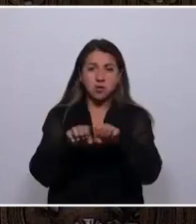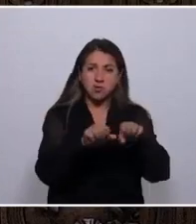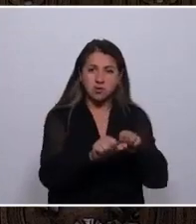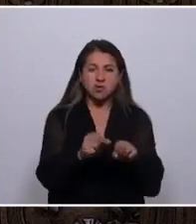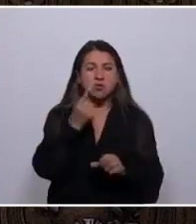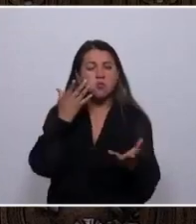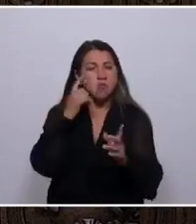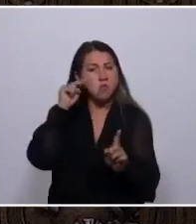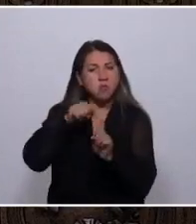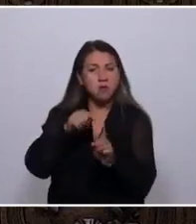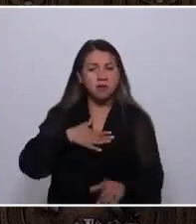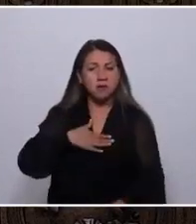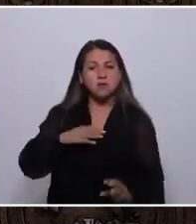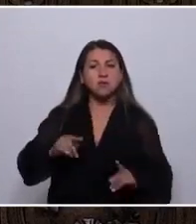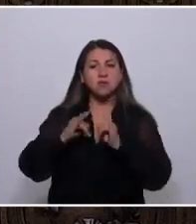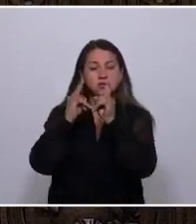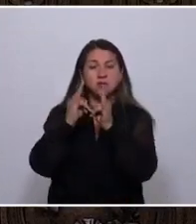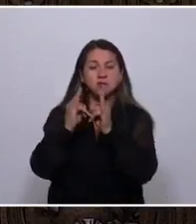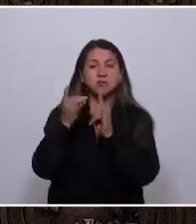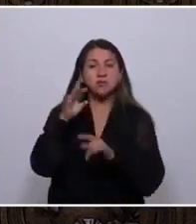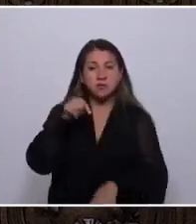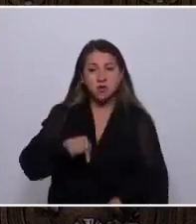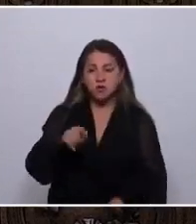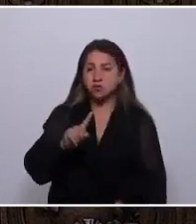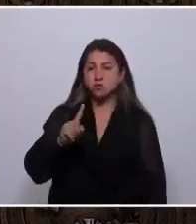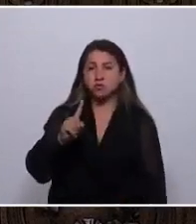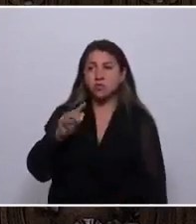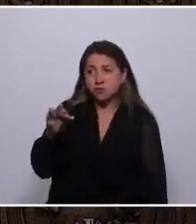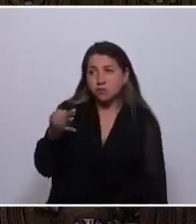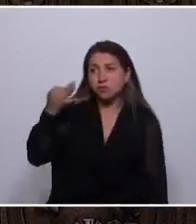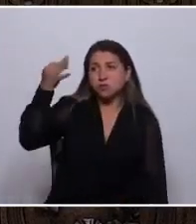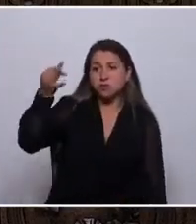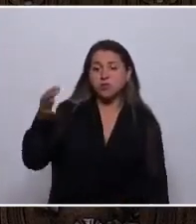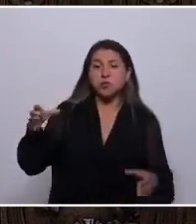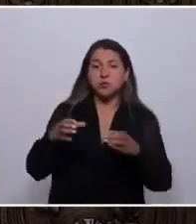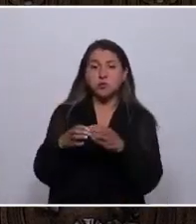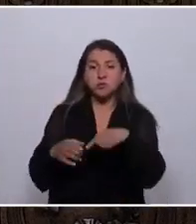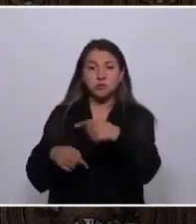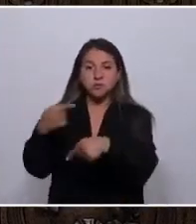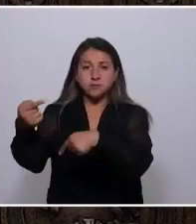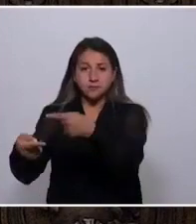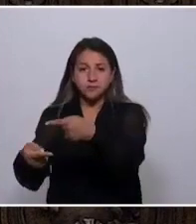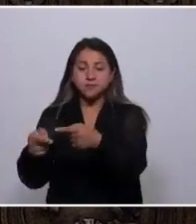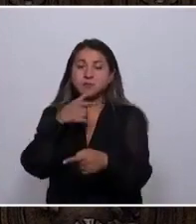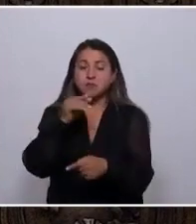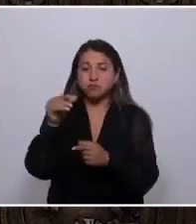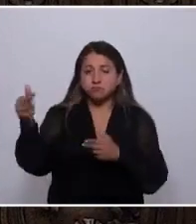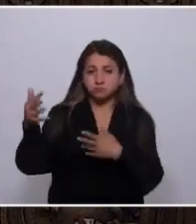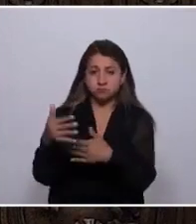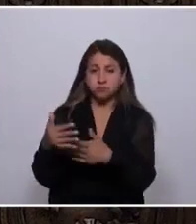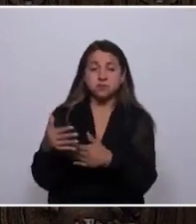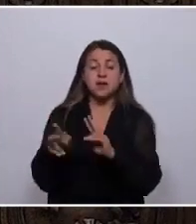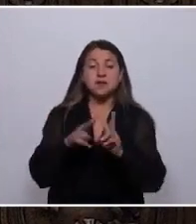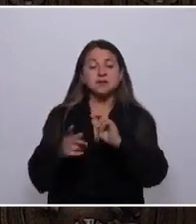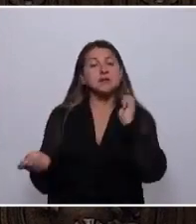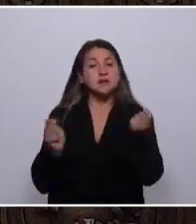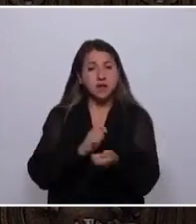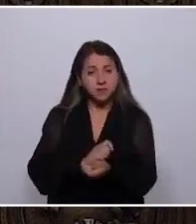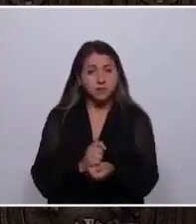queremos construir, no solo para hoy, sino para las generaciones venideras, haciendo los cambios que sean